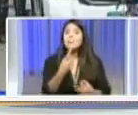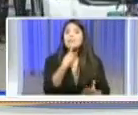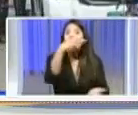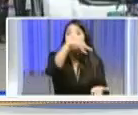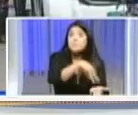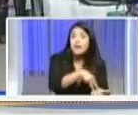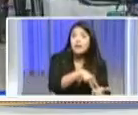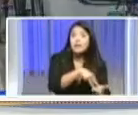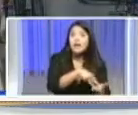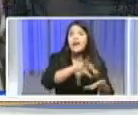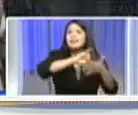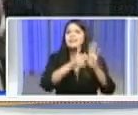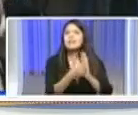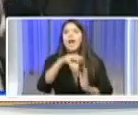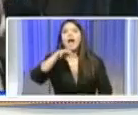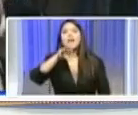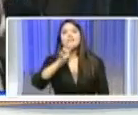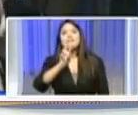Miranda digo BMW.